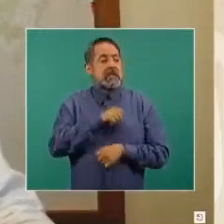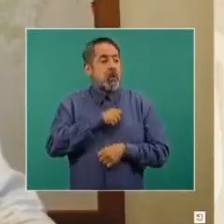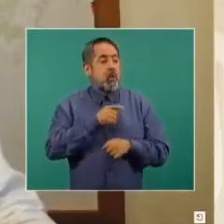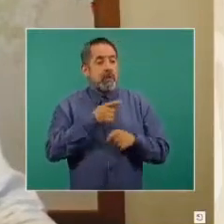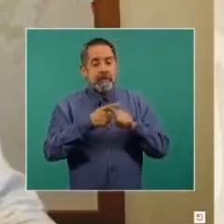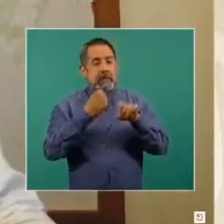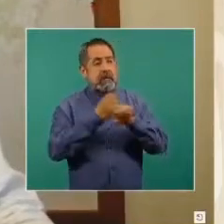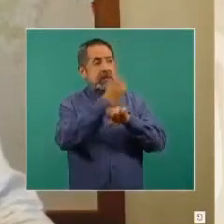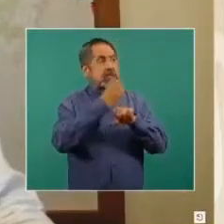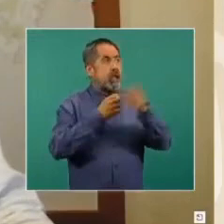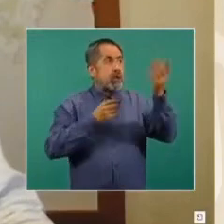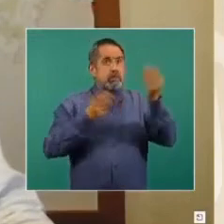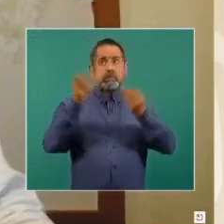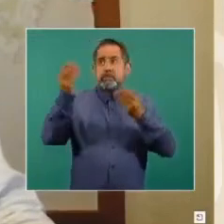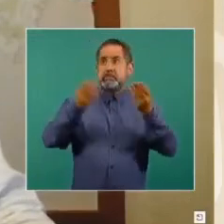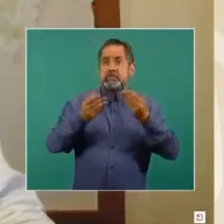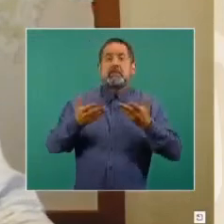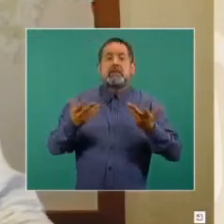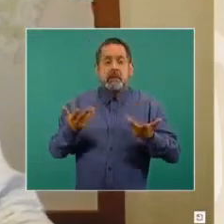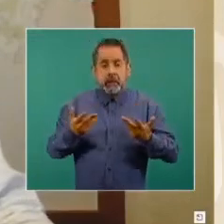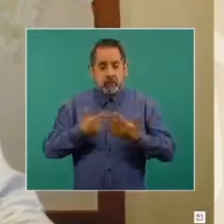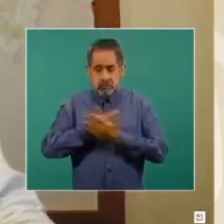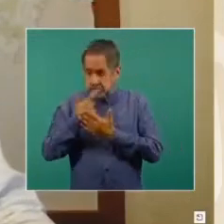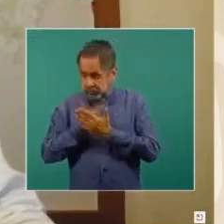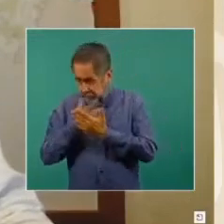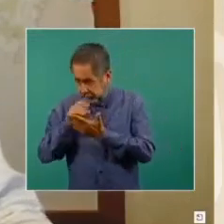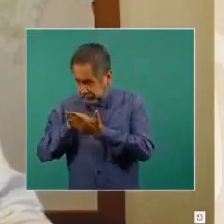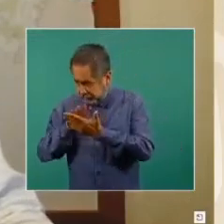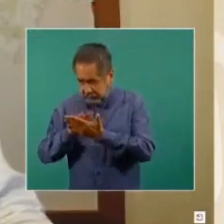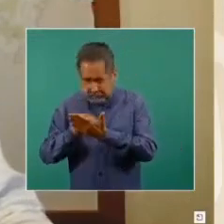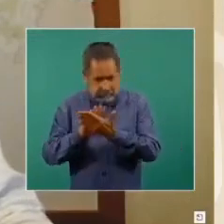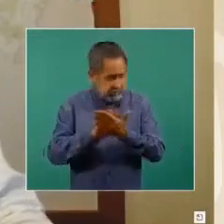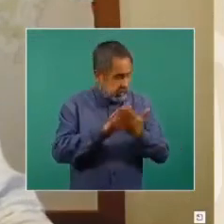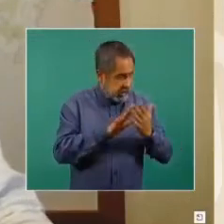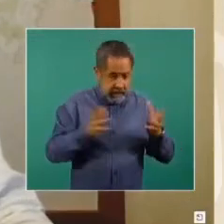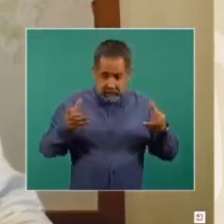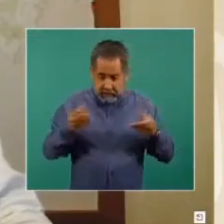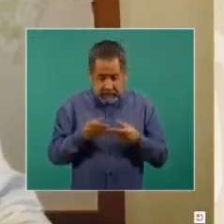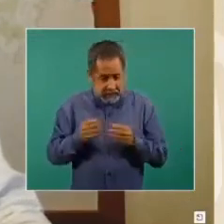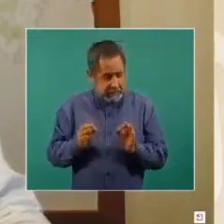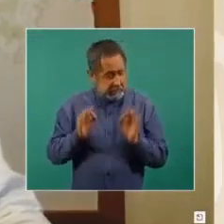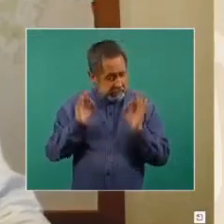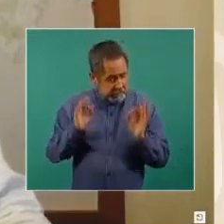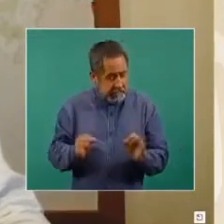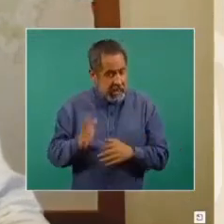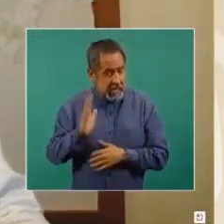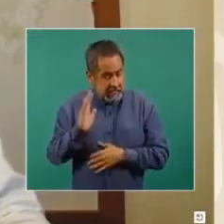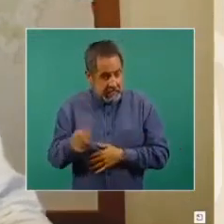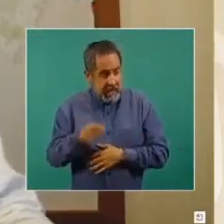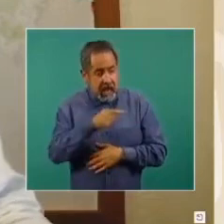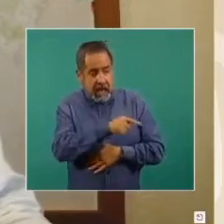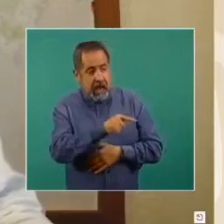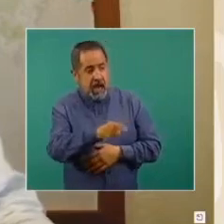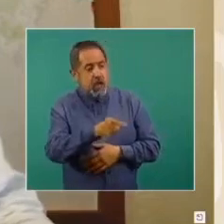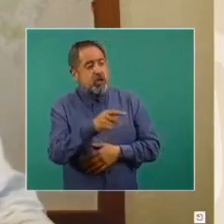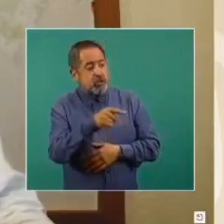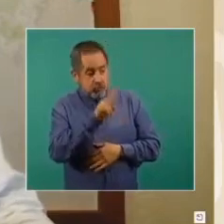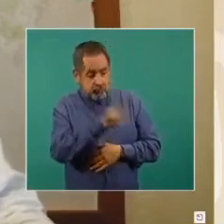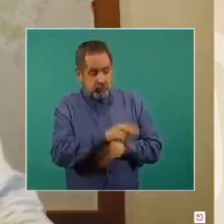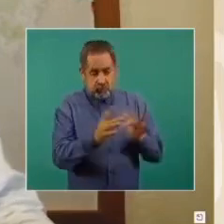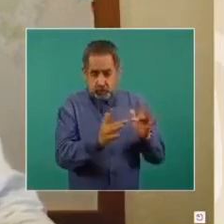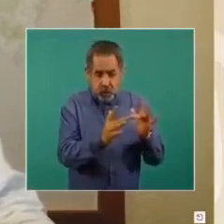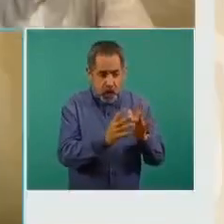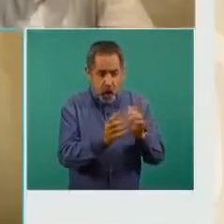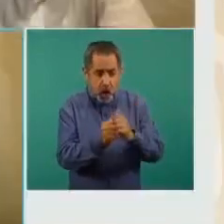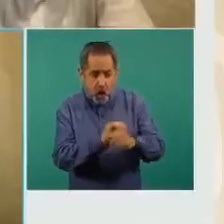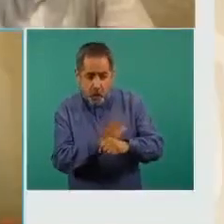entidades federativas sobre los censos validados en donde tengamos la certeza de quién está en la primera y segunda línea